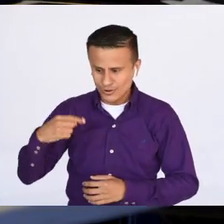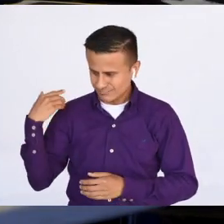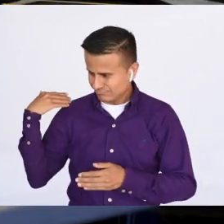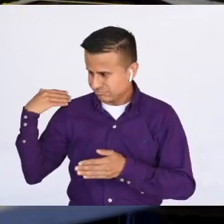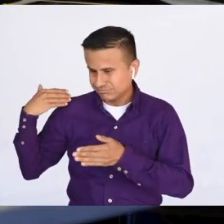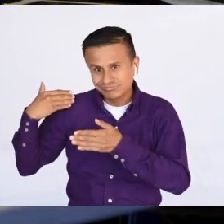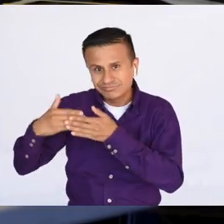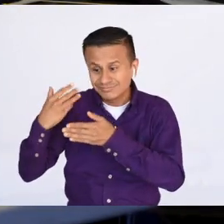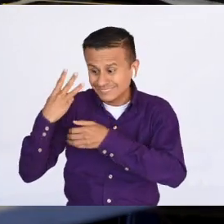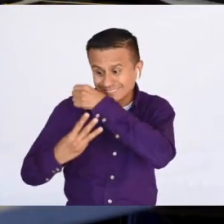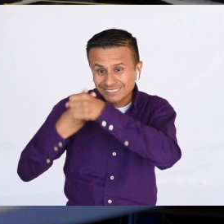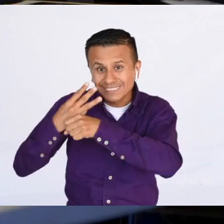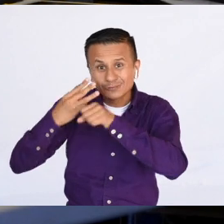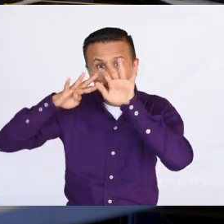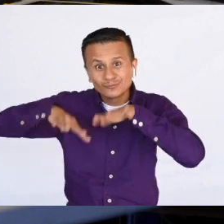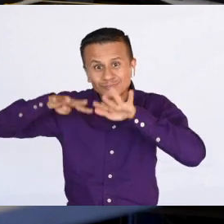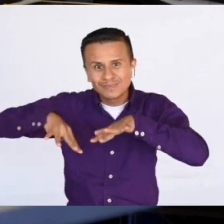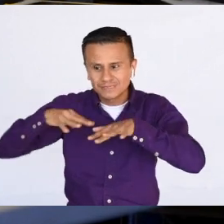Hoy, después de